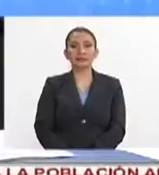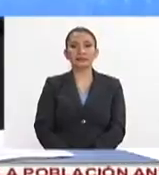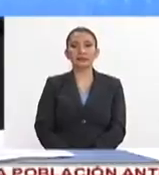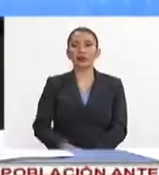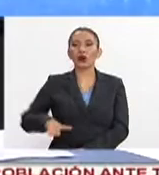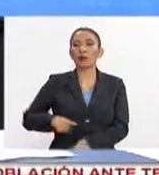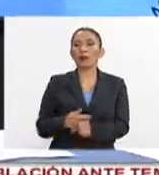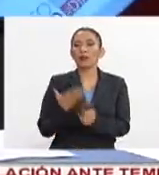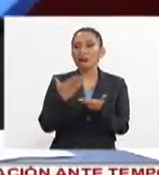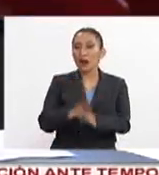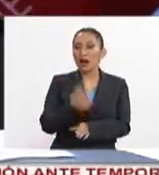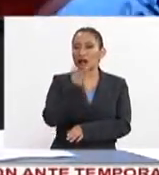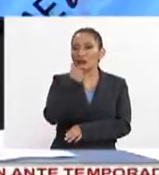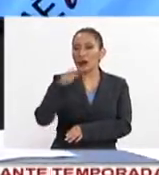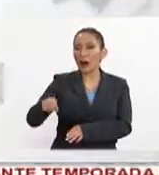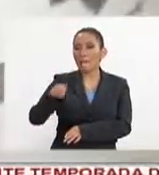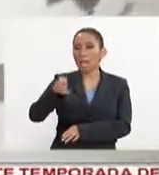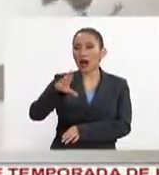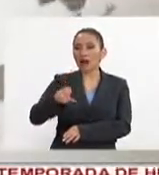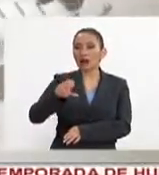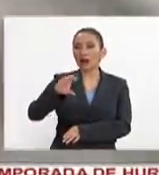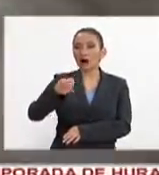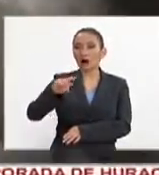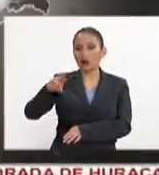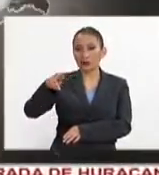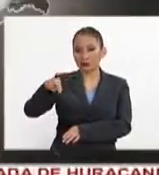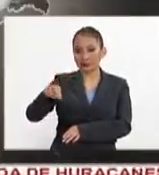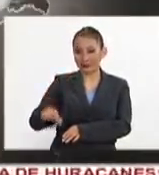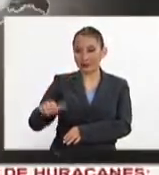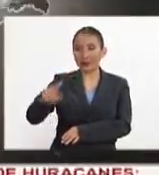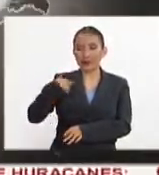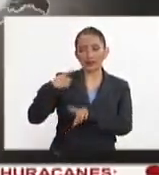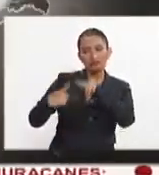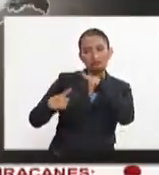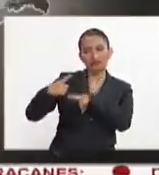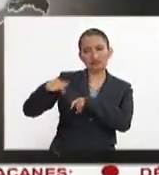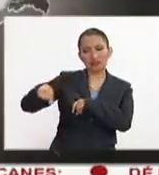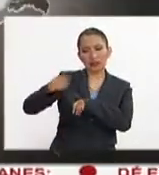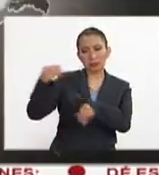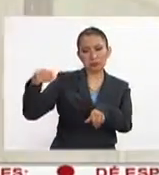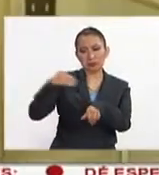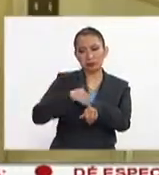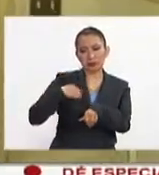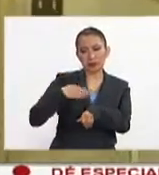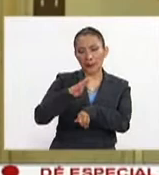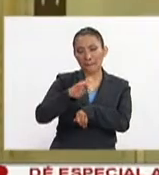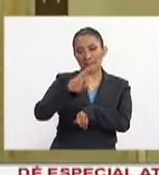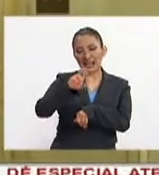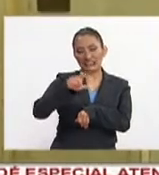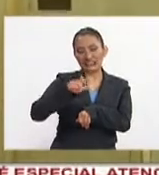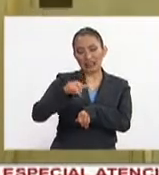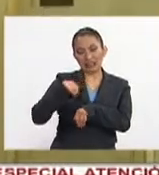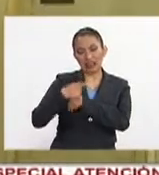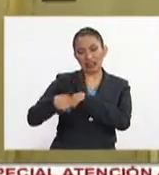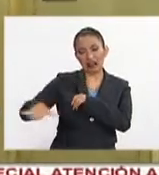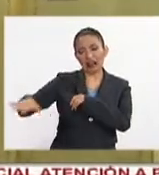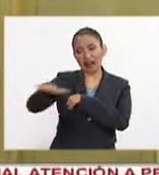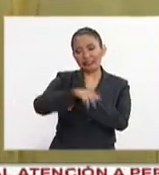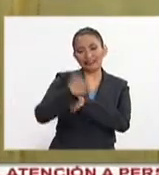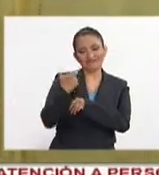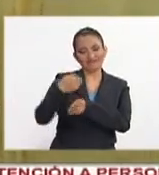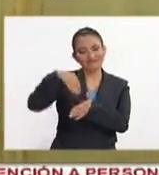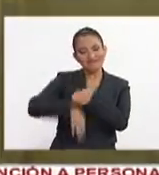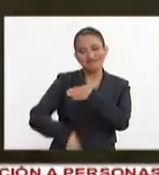El gobernador del Banco de Inglaterra, Mark Carney, informó que las dudas acerca de la implementación del Brexit ya están afectando la